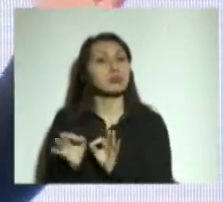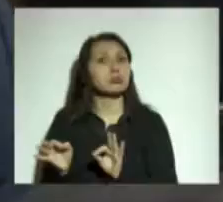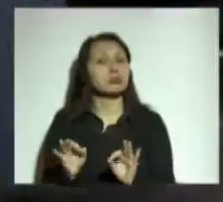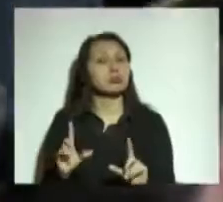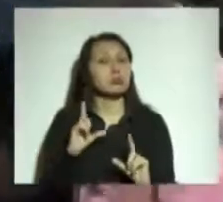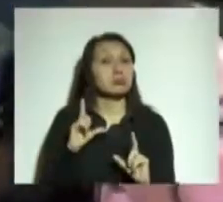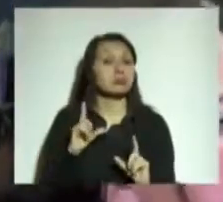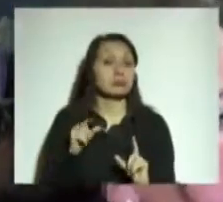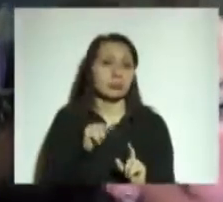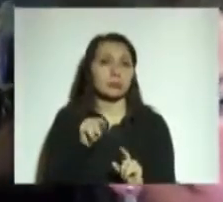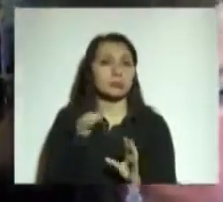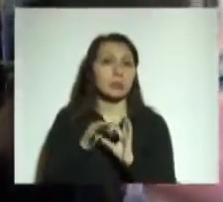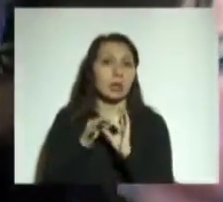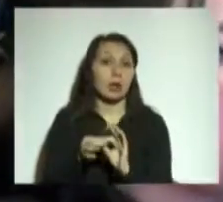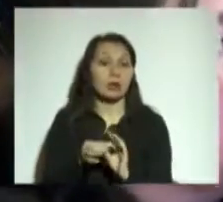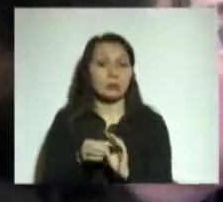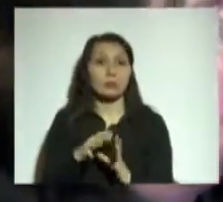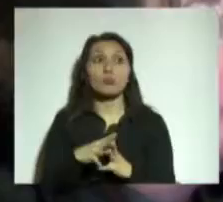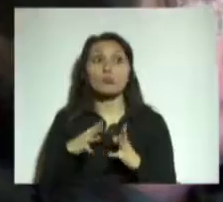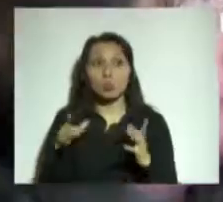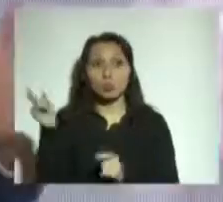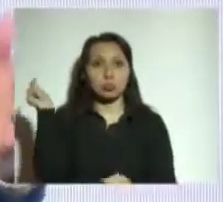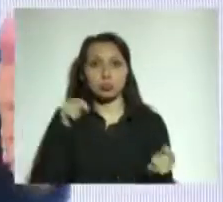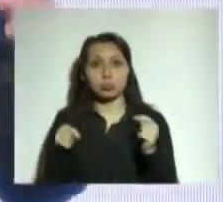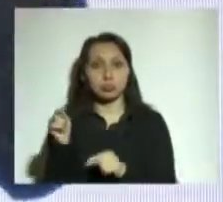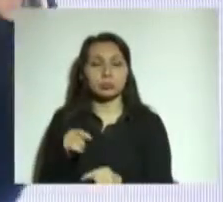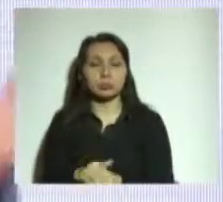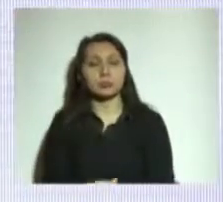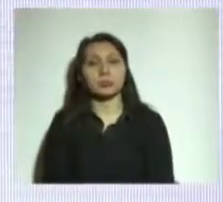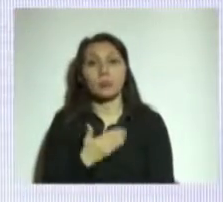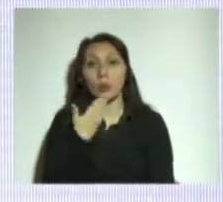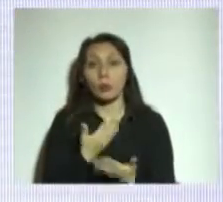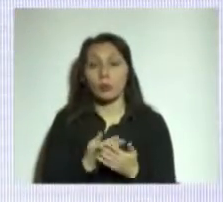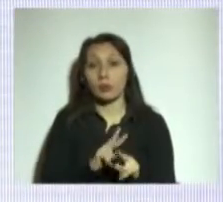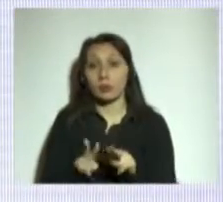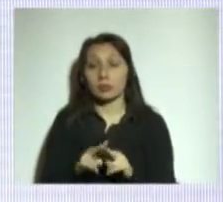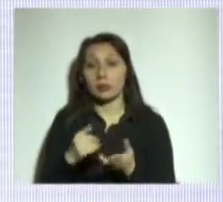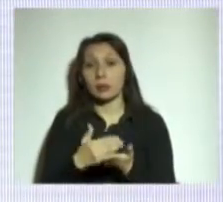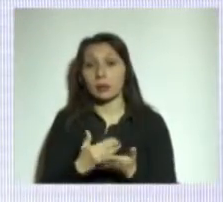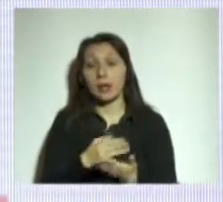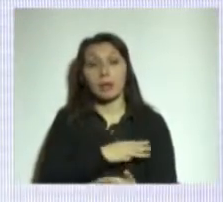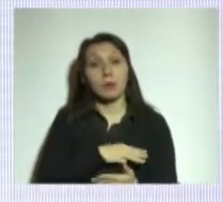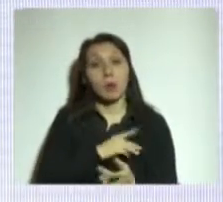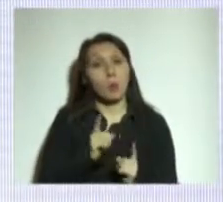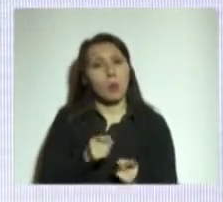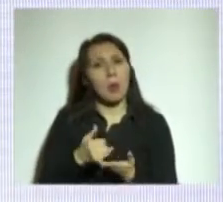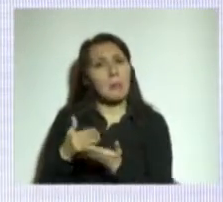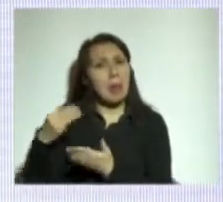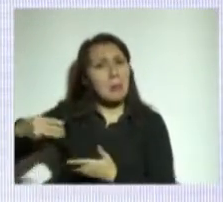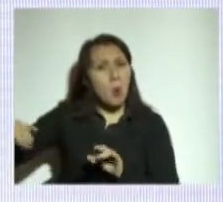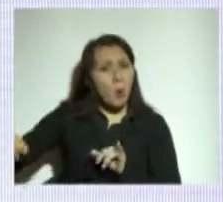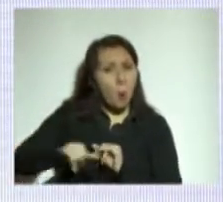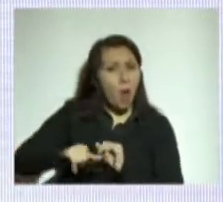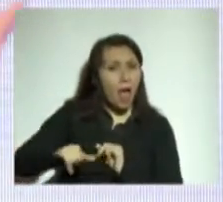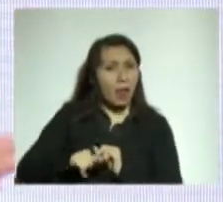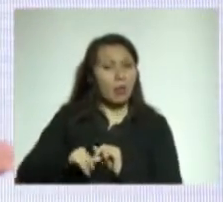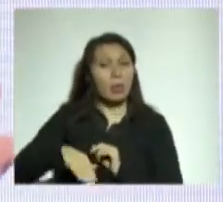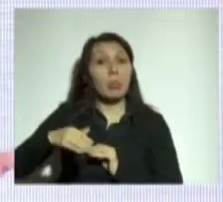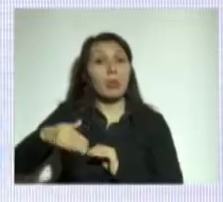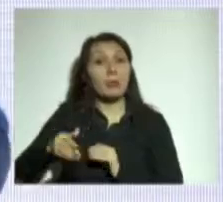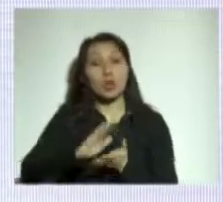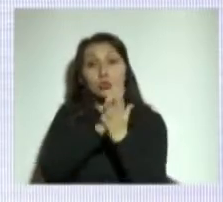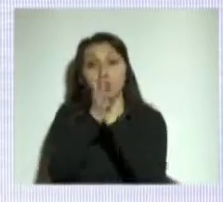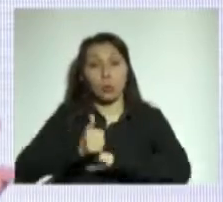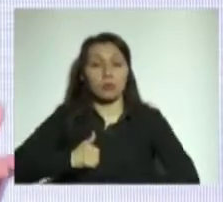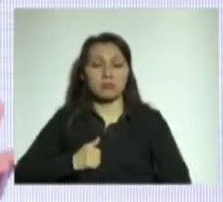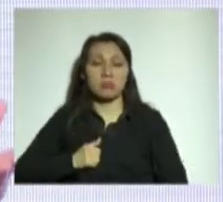Y por eso, gracias, veo que somos bastantes. Y por eso, cuando hacemos un plan metropolitano como si fuera un plan municipal, para que después todos lo